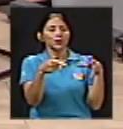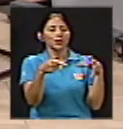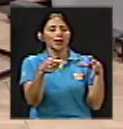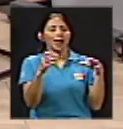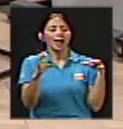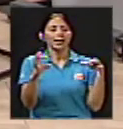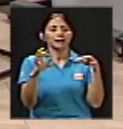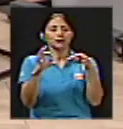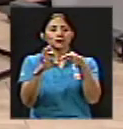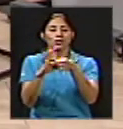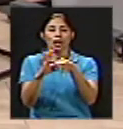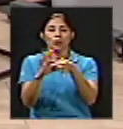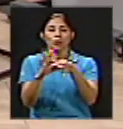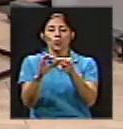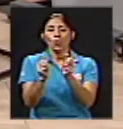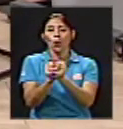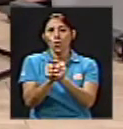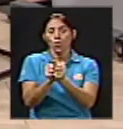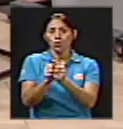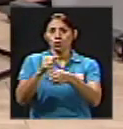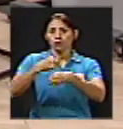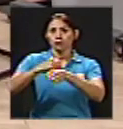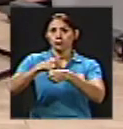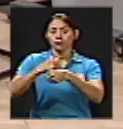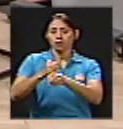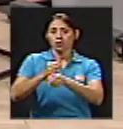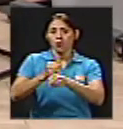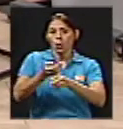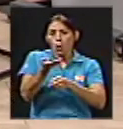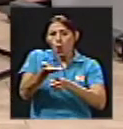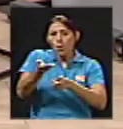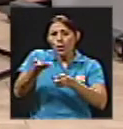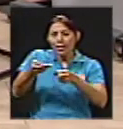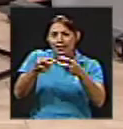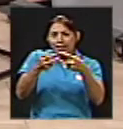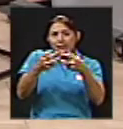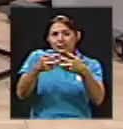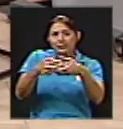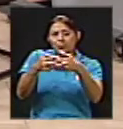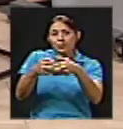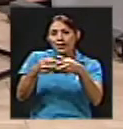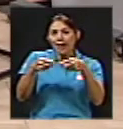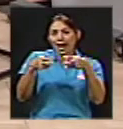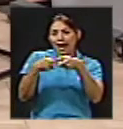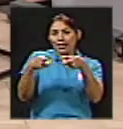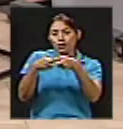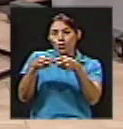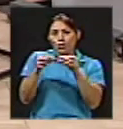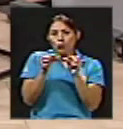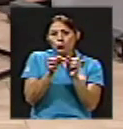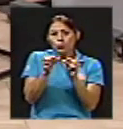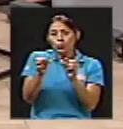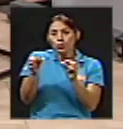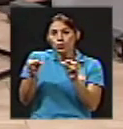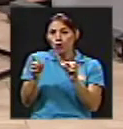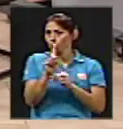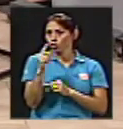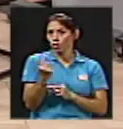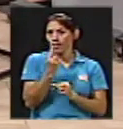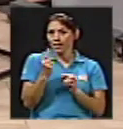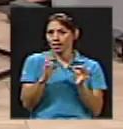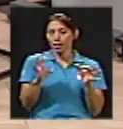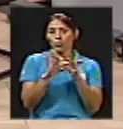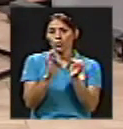digamos, la fabricación de componentes electrónicos. No tiene que ver solo con Costa Rica,